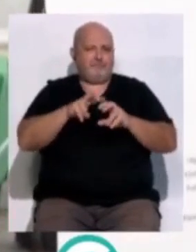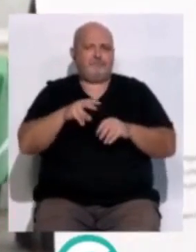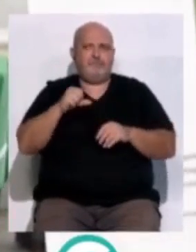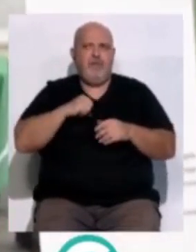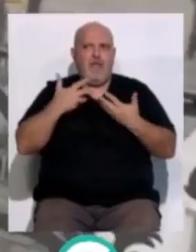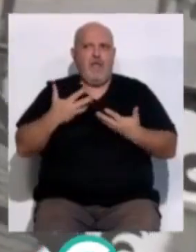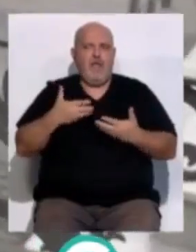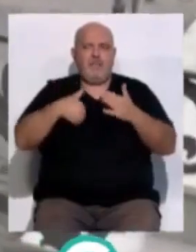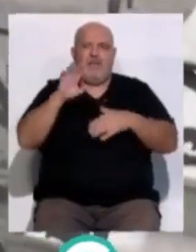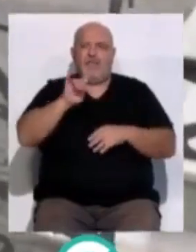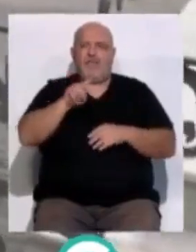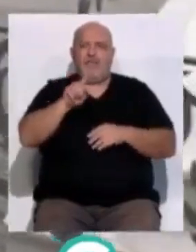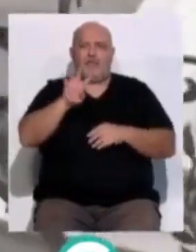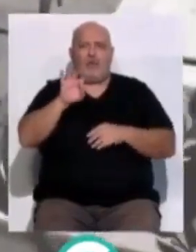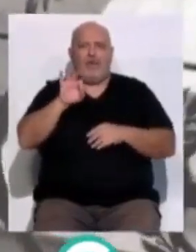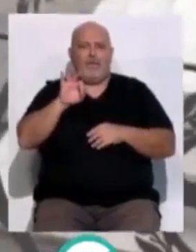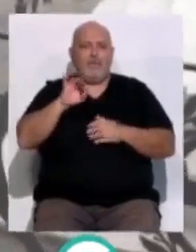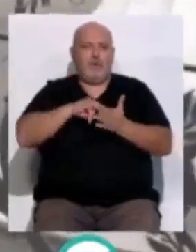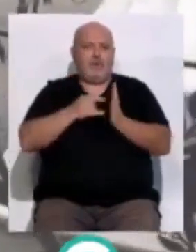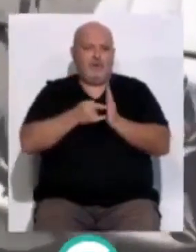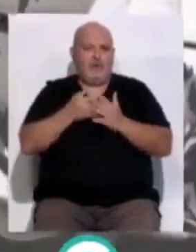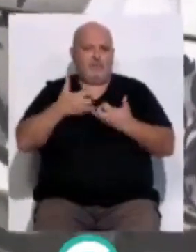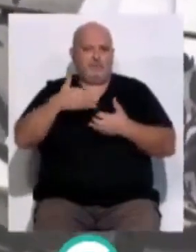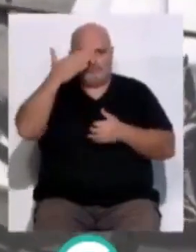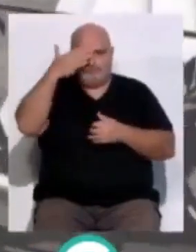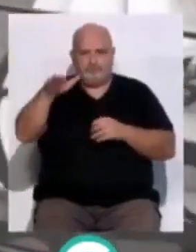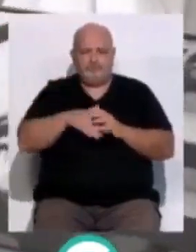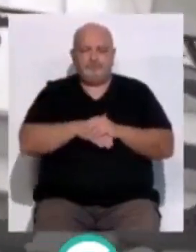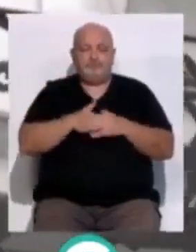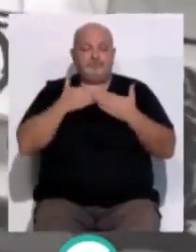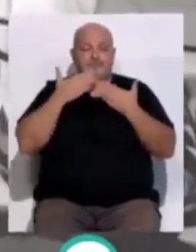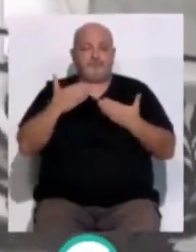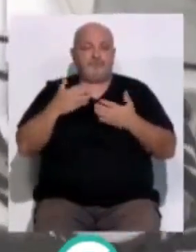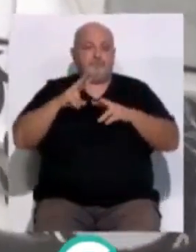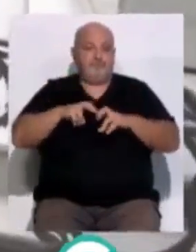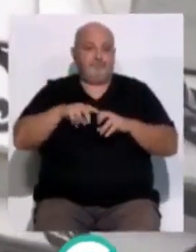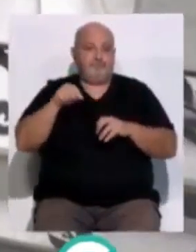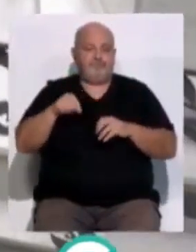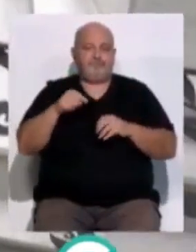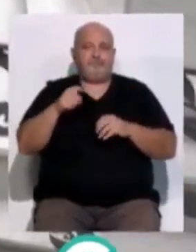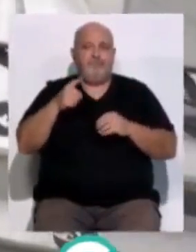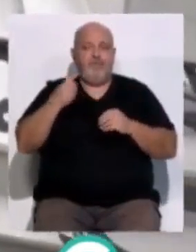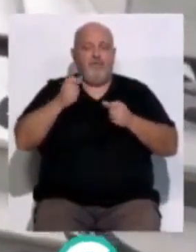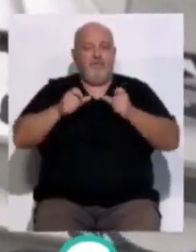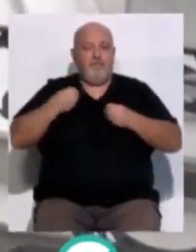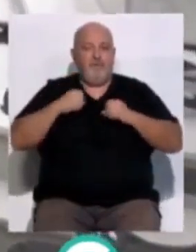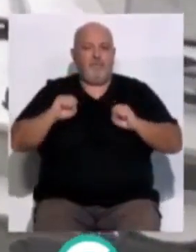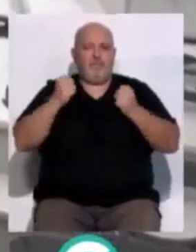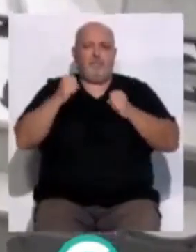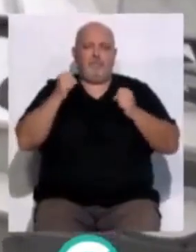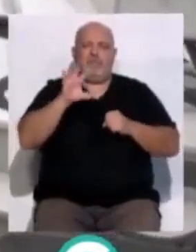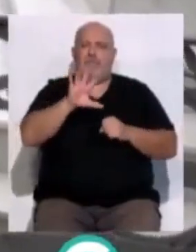tenemos más de 140 proyectos en marcha. Gracias a la investigación, la tasa de supervivencia es de más